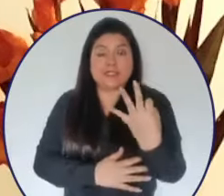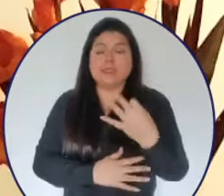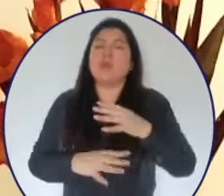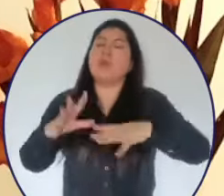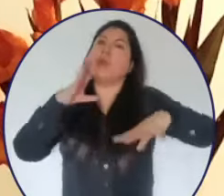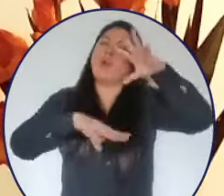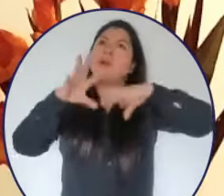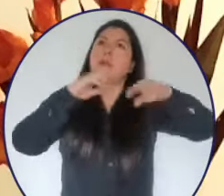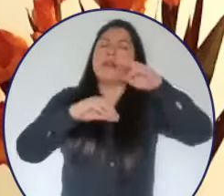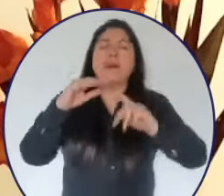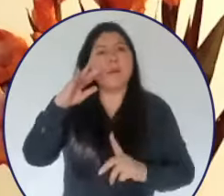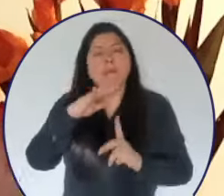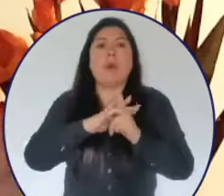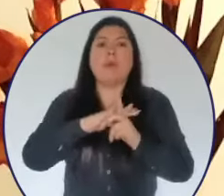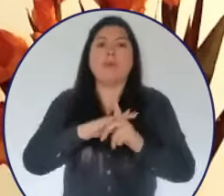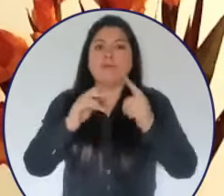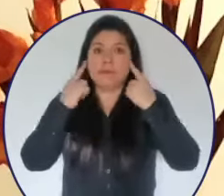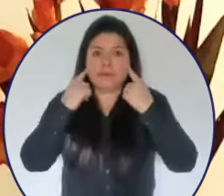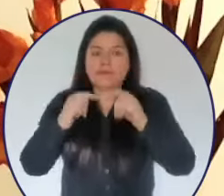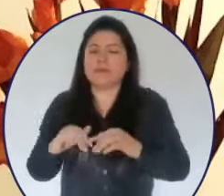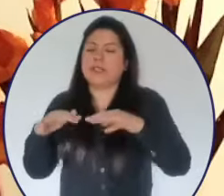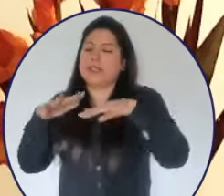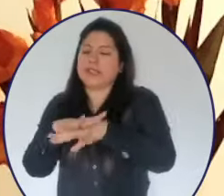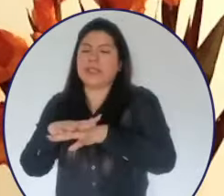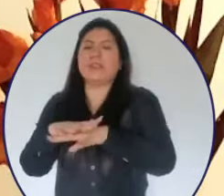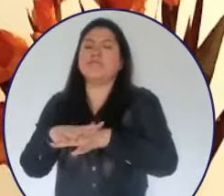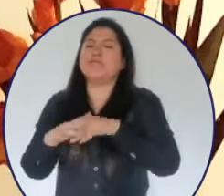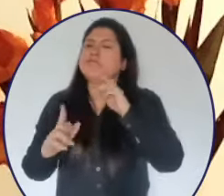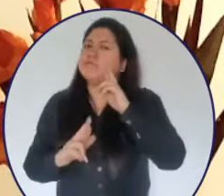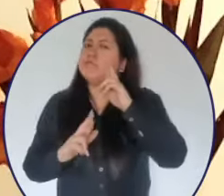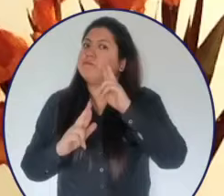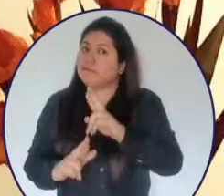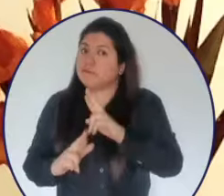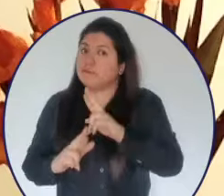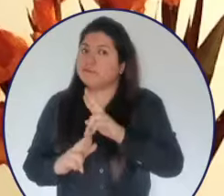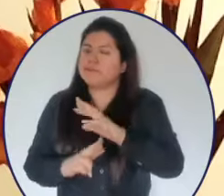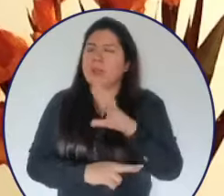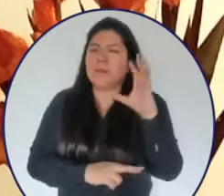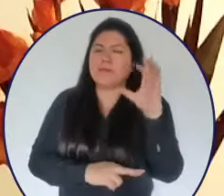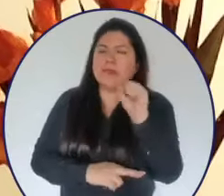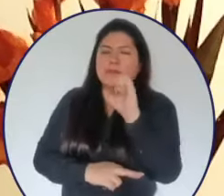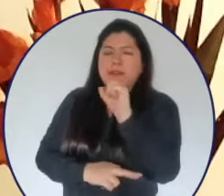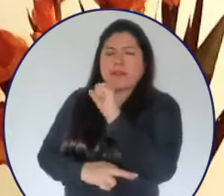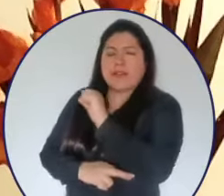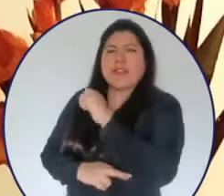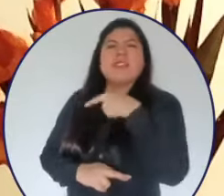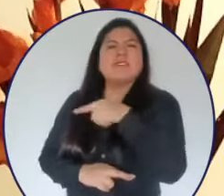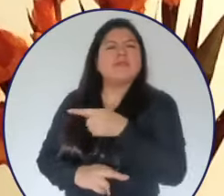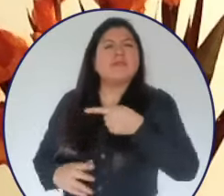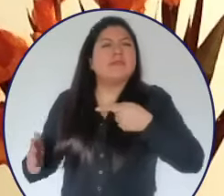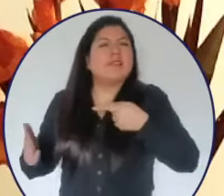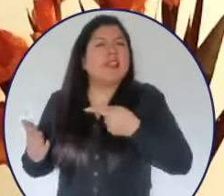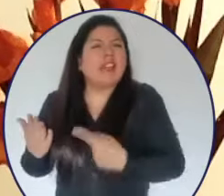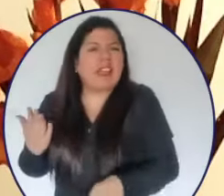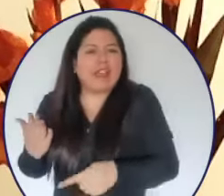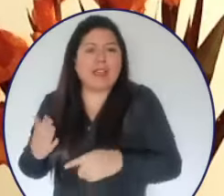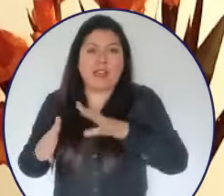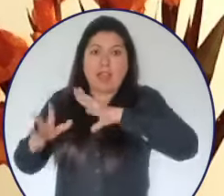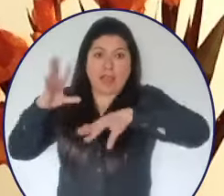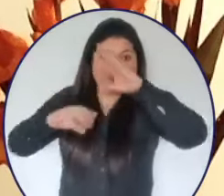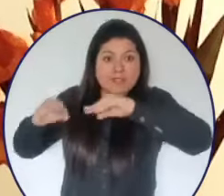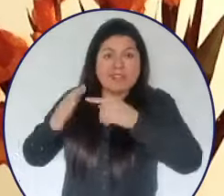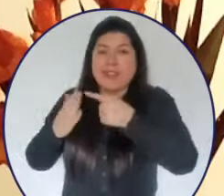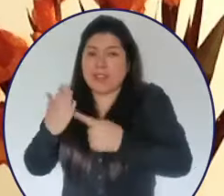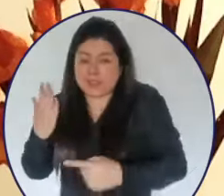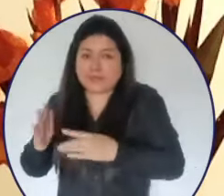que se activan en el momento de aprender. La primera red es la red de reconocimiento, que corresponde al qué